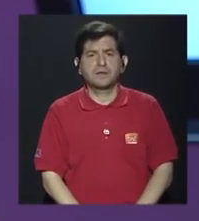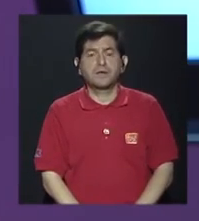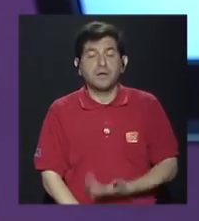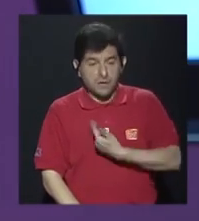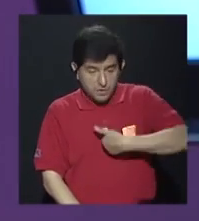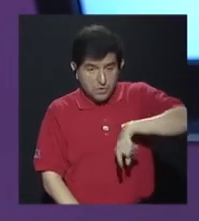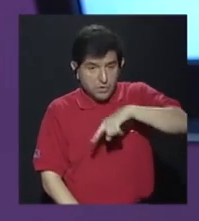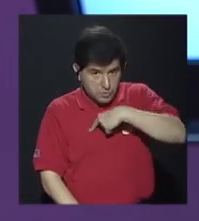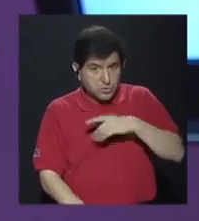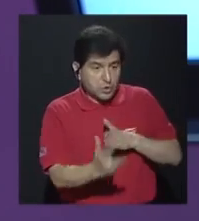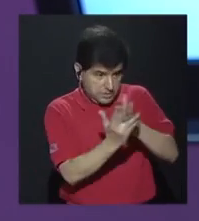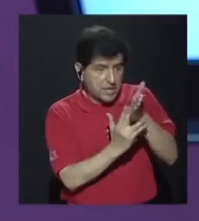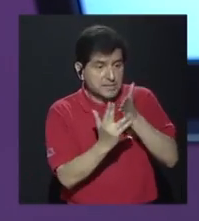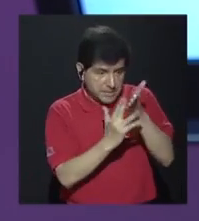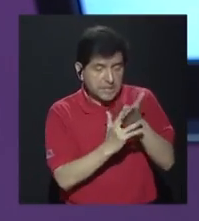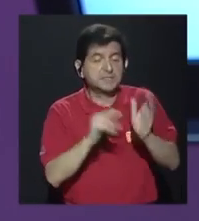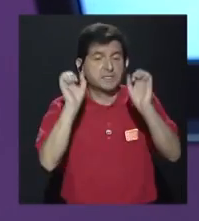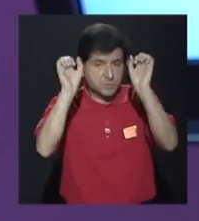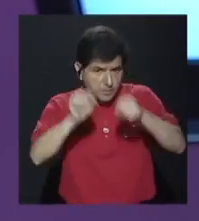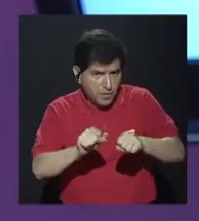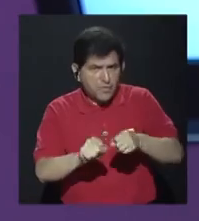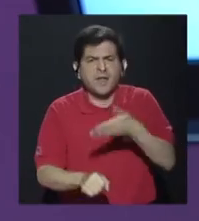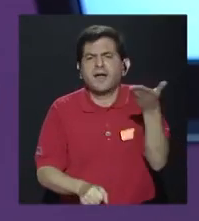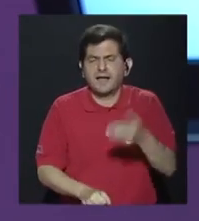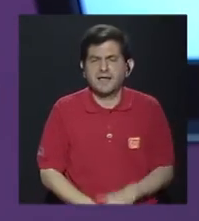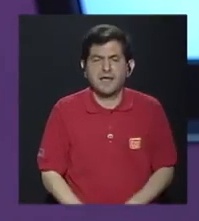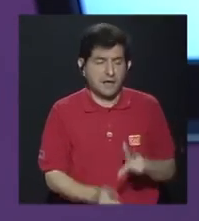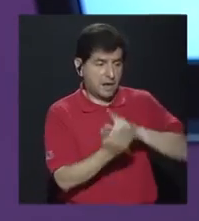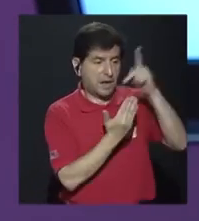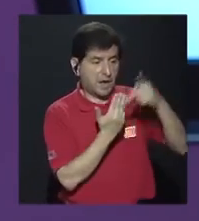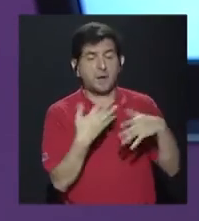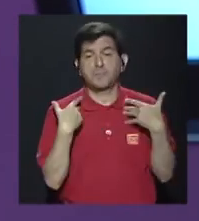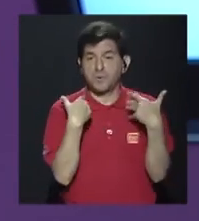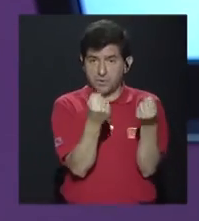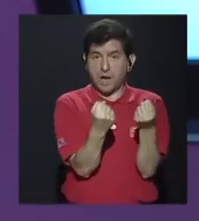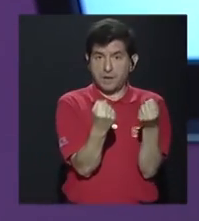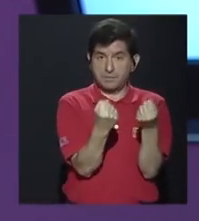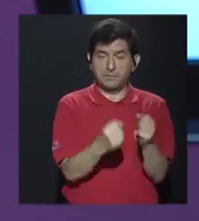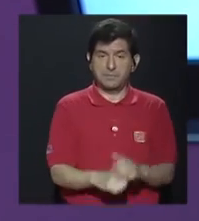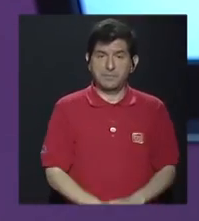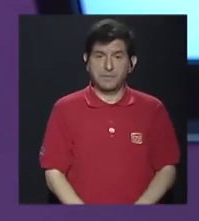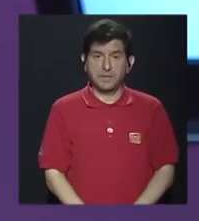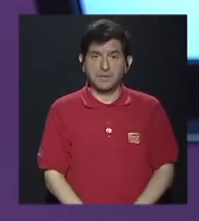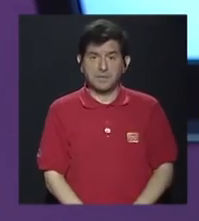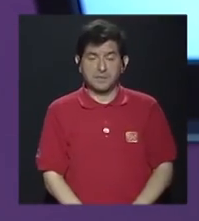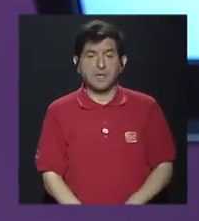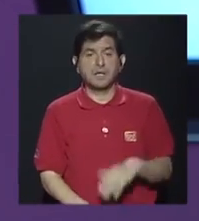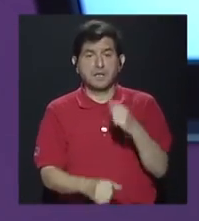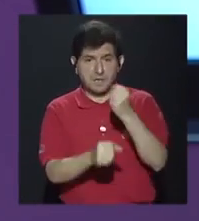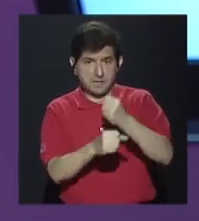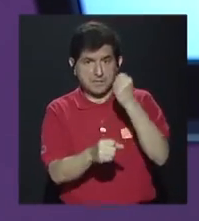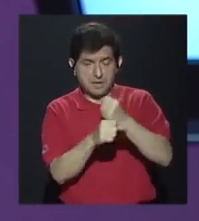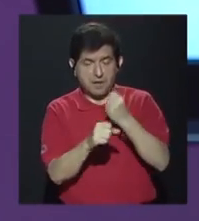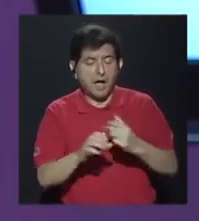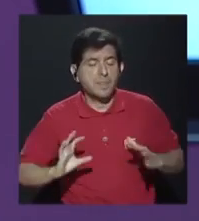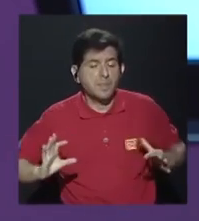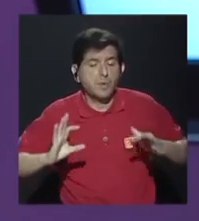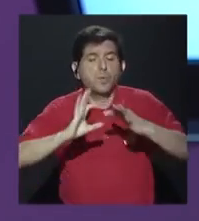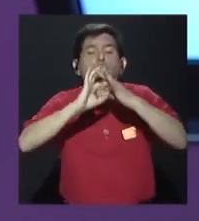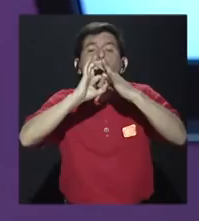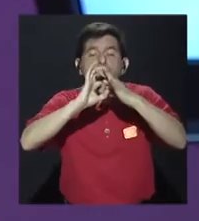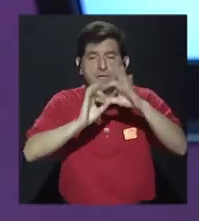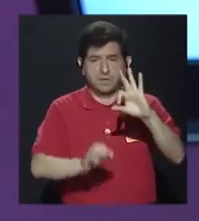tener acceso a los programas de salud que puedan trabajar junto con